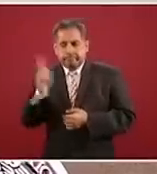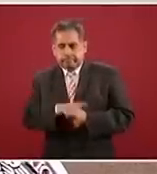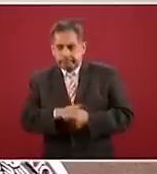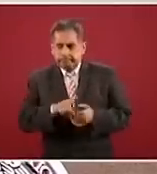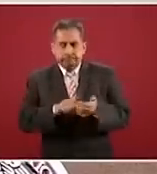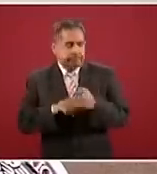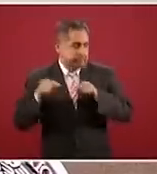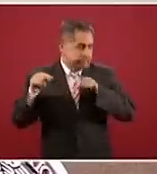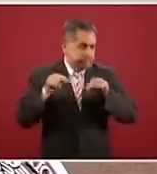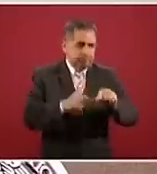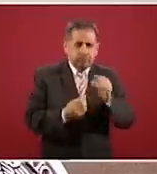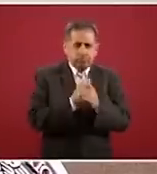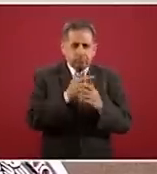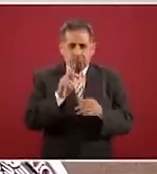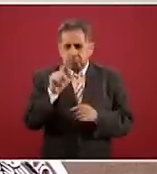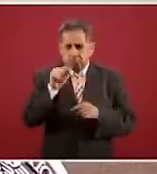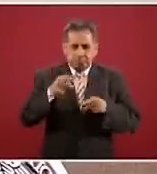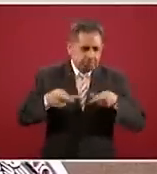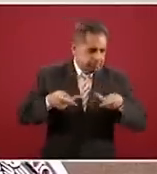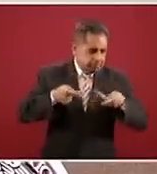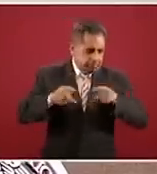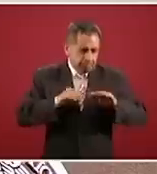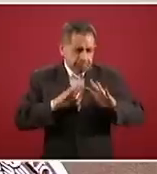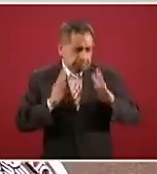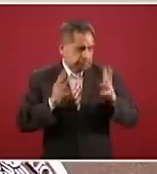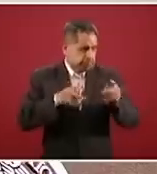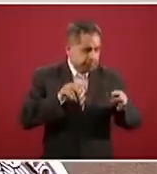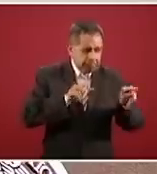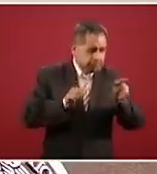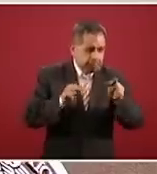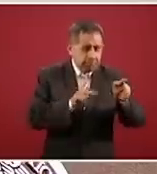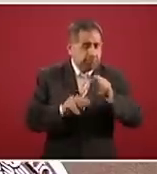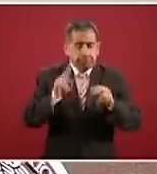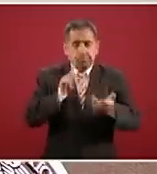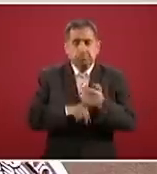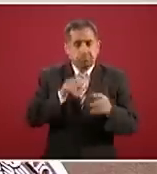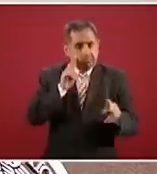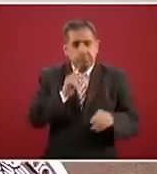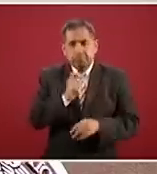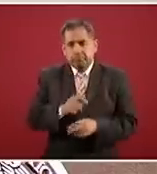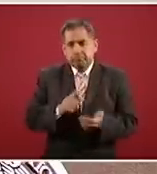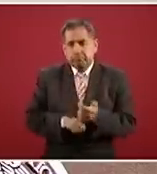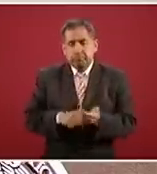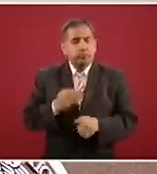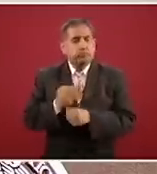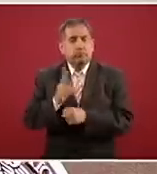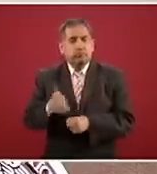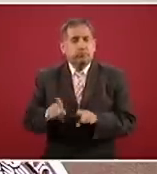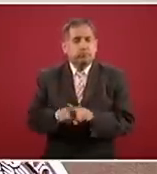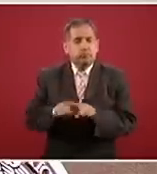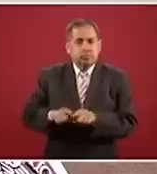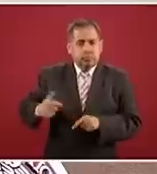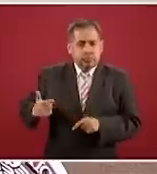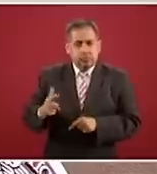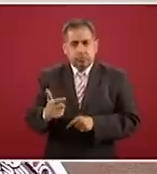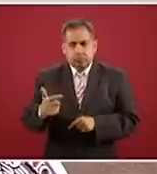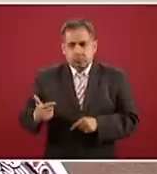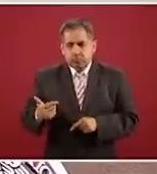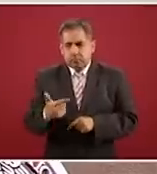nueva estrategia, como se está iniciando en Guanajuato, y hubo